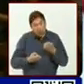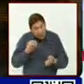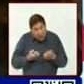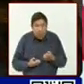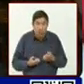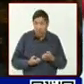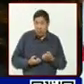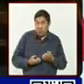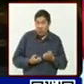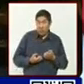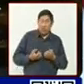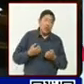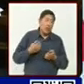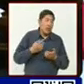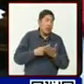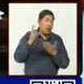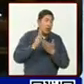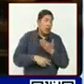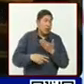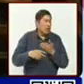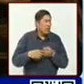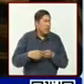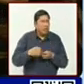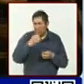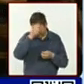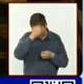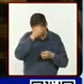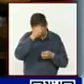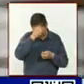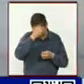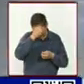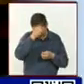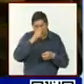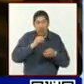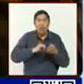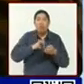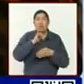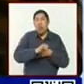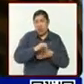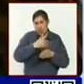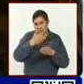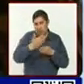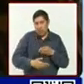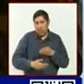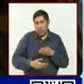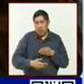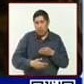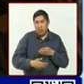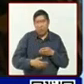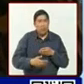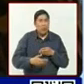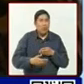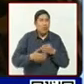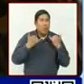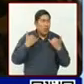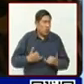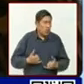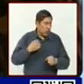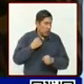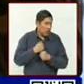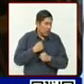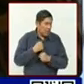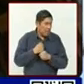este proceso que está planificado a terminar a principios de mayo. Hemos trabajado hasta el día de hoy para